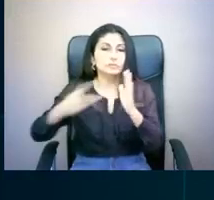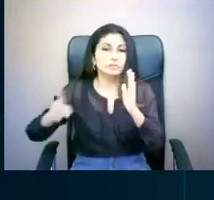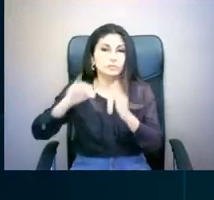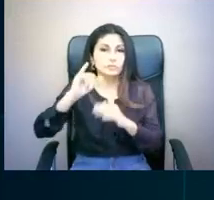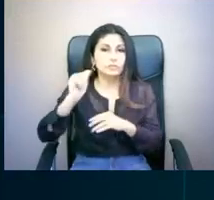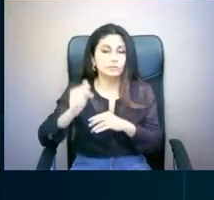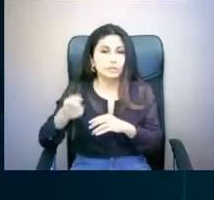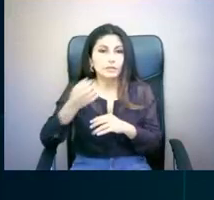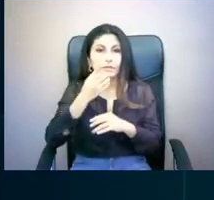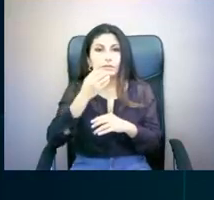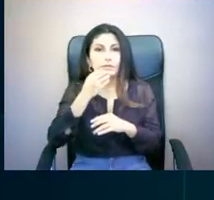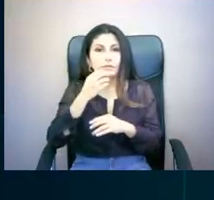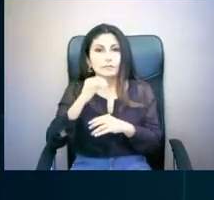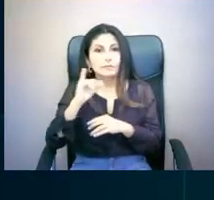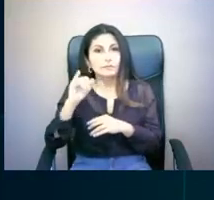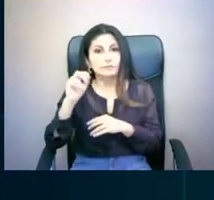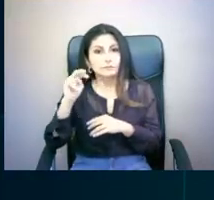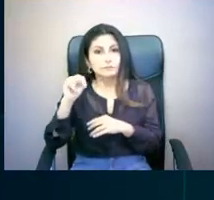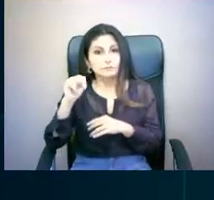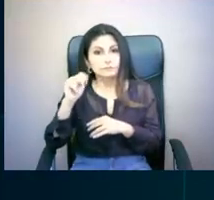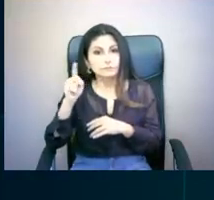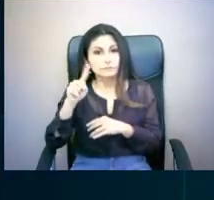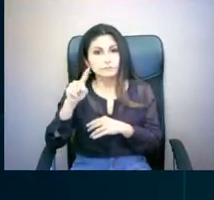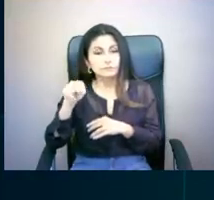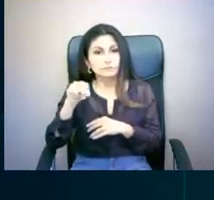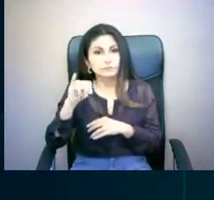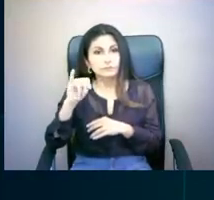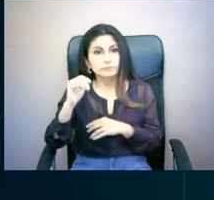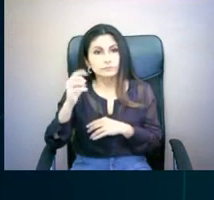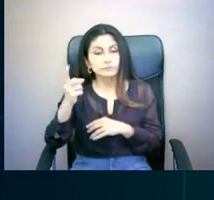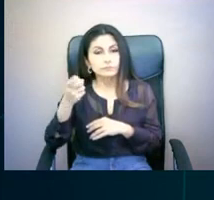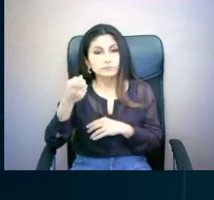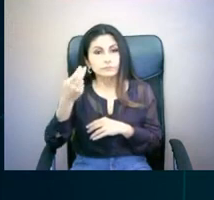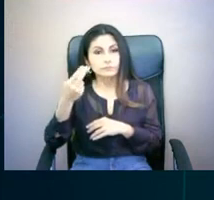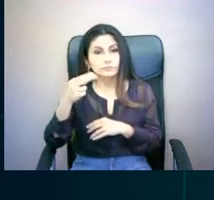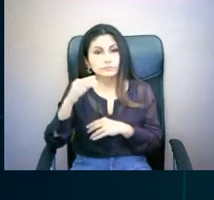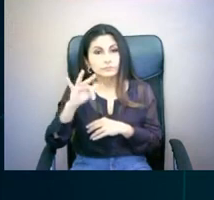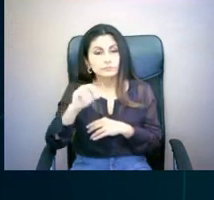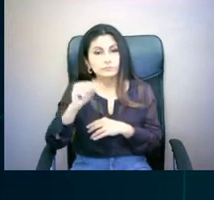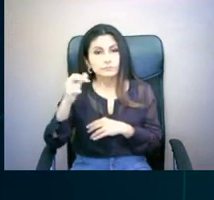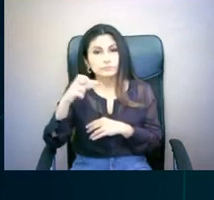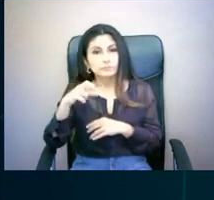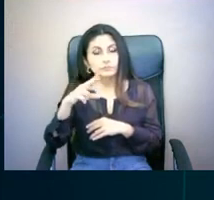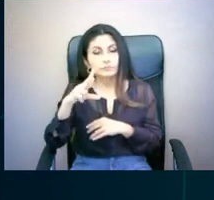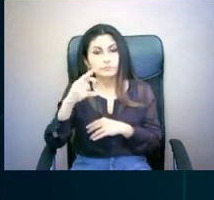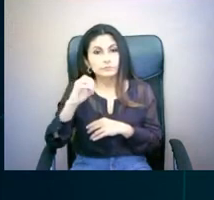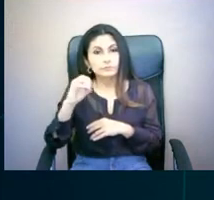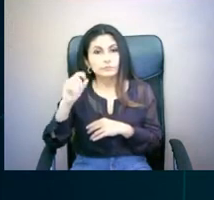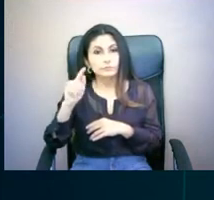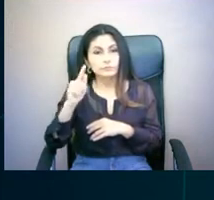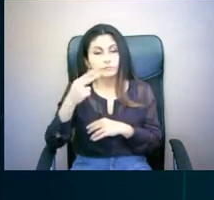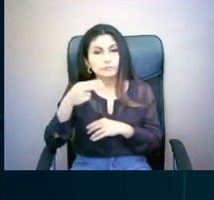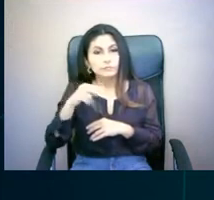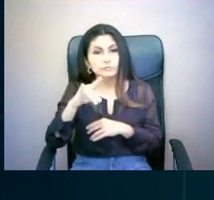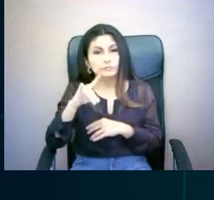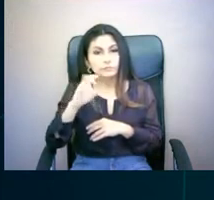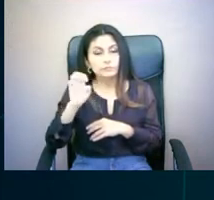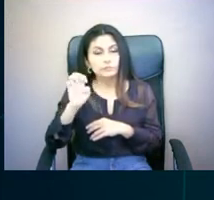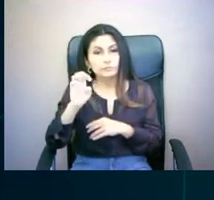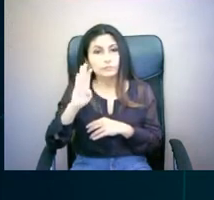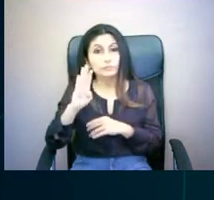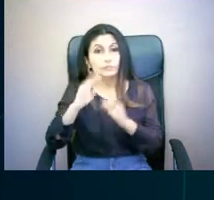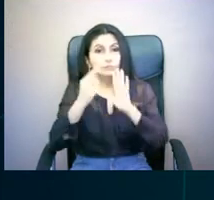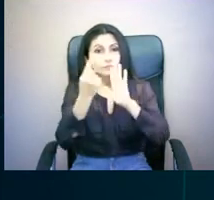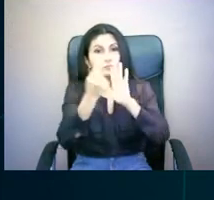Project Insight, Teamwork, ProHub, Asana, ClickUp, Basecamp, Trello y Wrike. Todas ellas son gestores de proyectos, gestores, digamos,